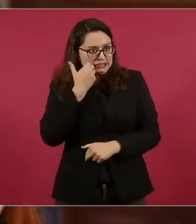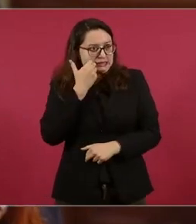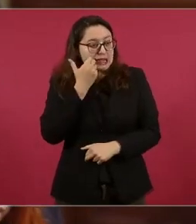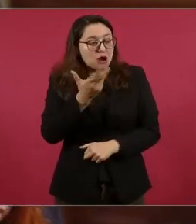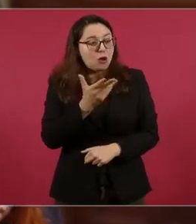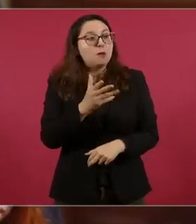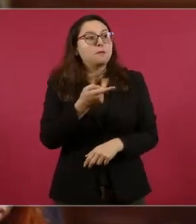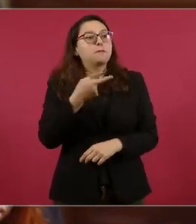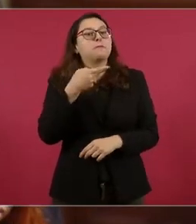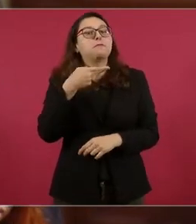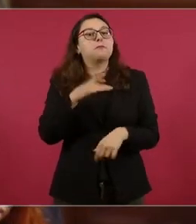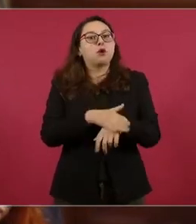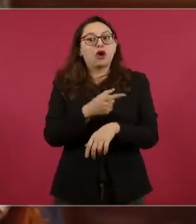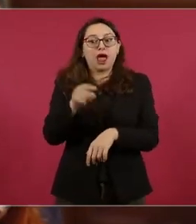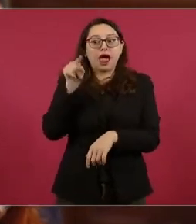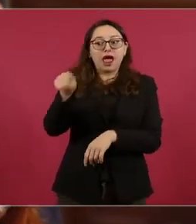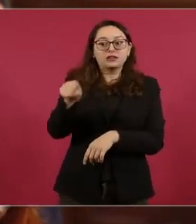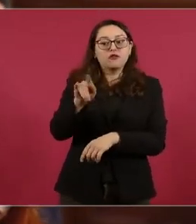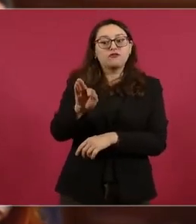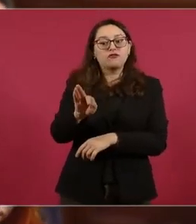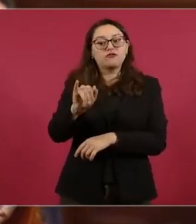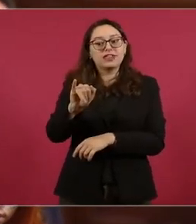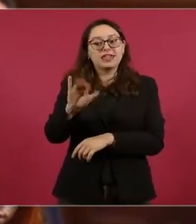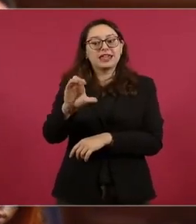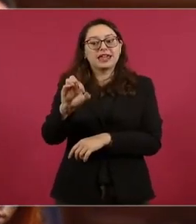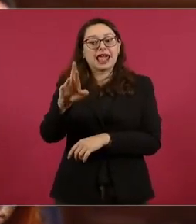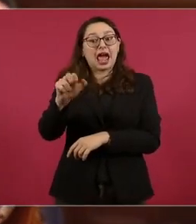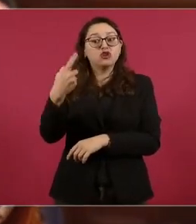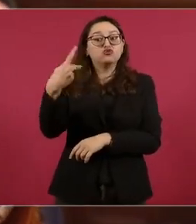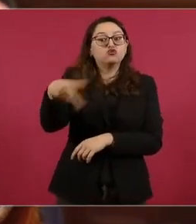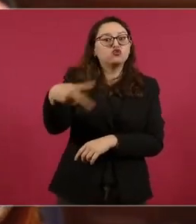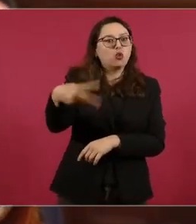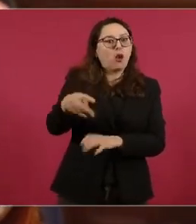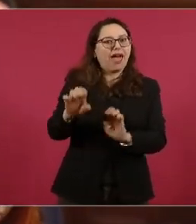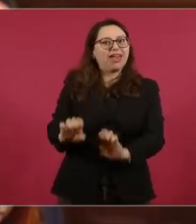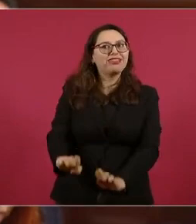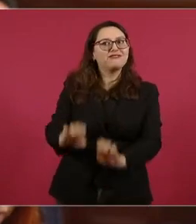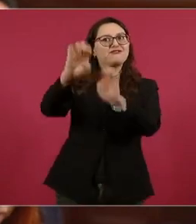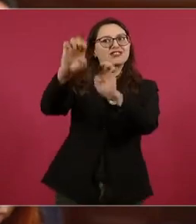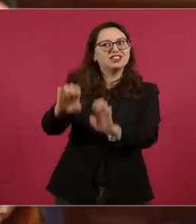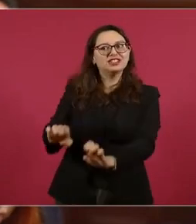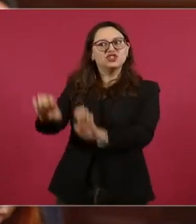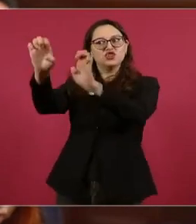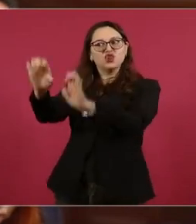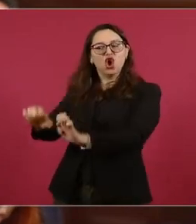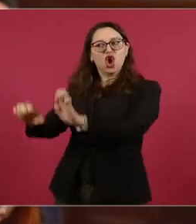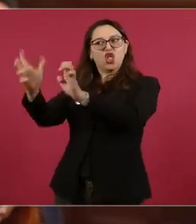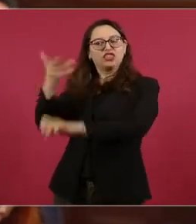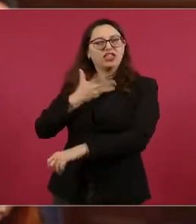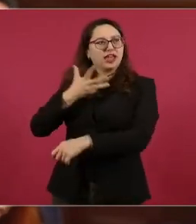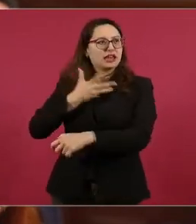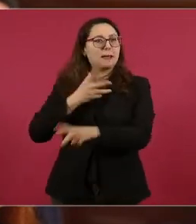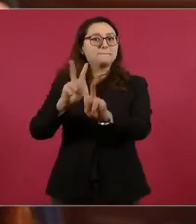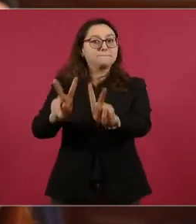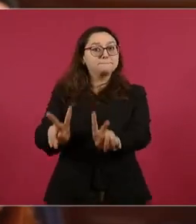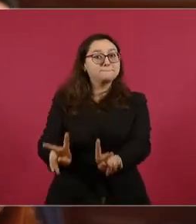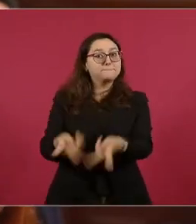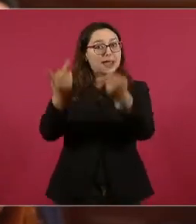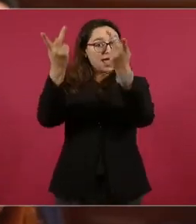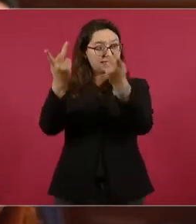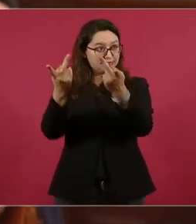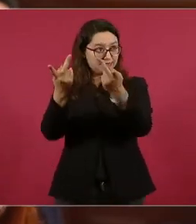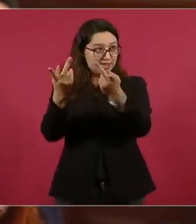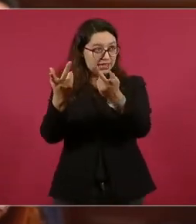fiscalía general de la república incluso Ellos están dispuestos a que si son dinero se le se le